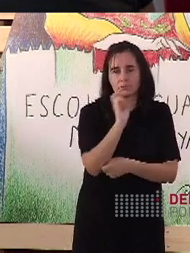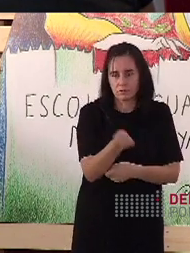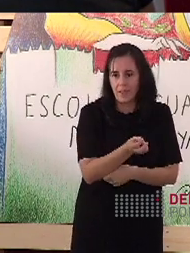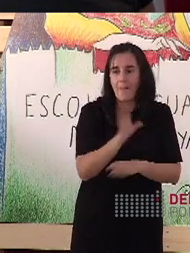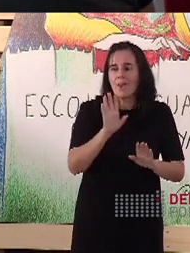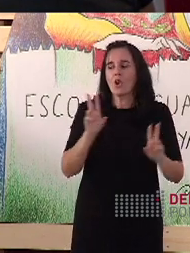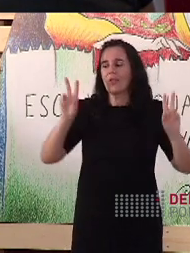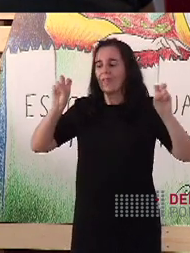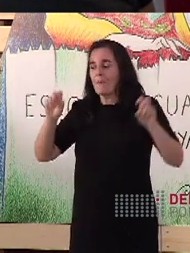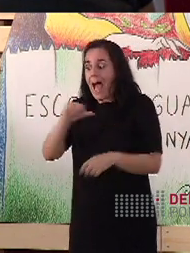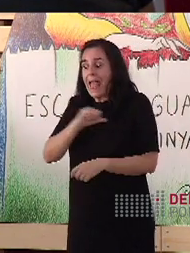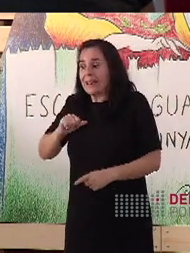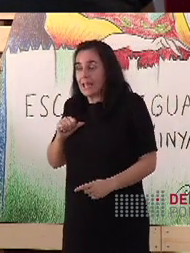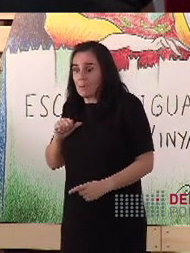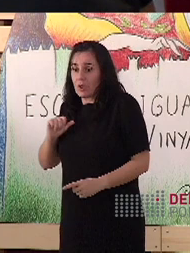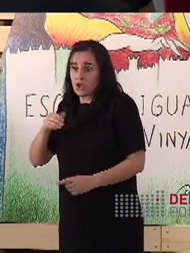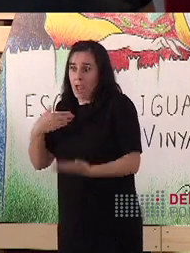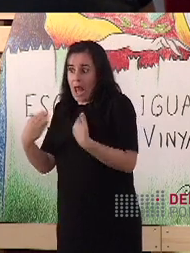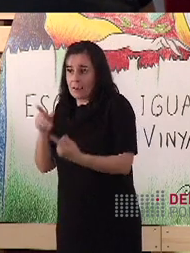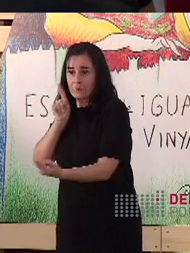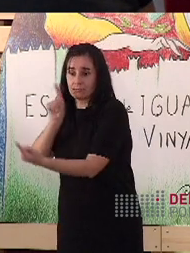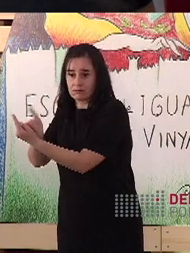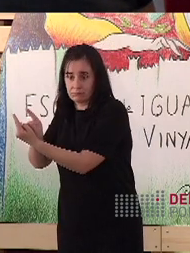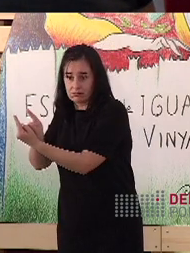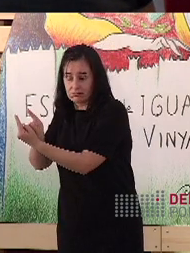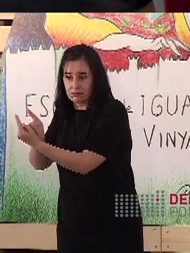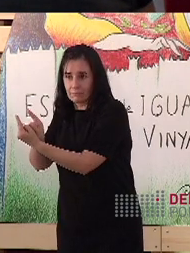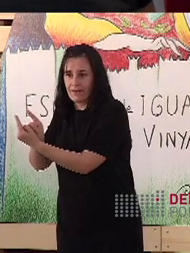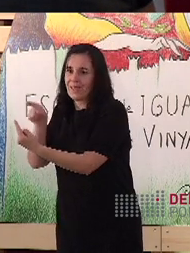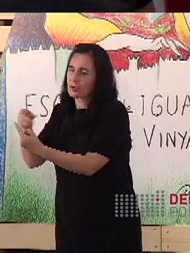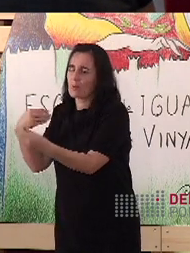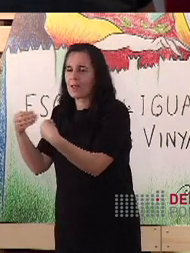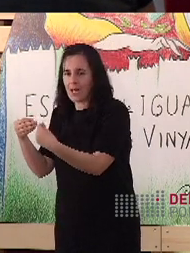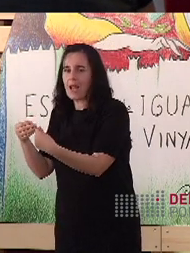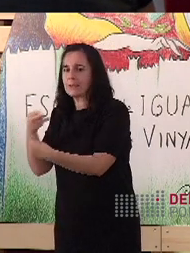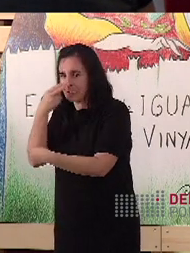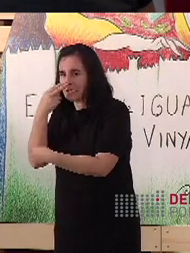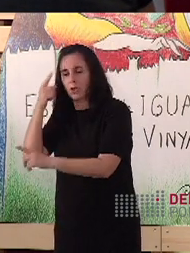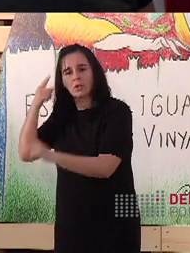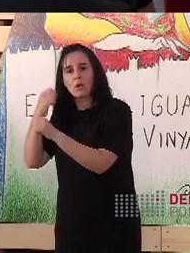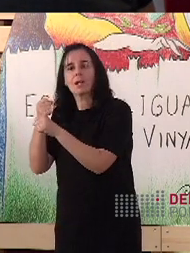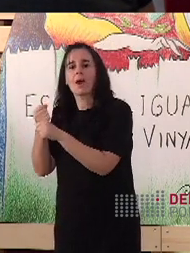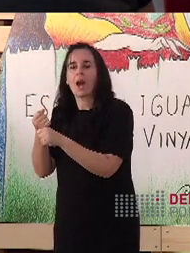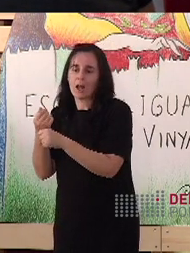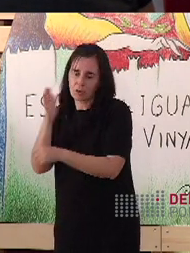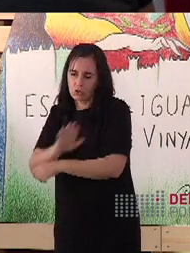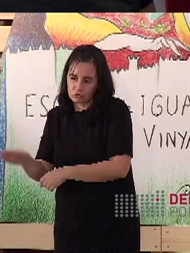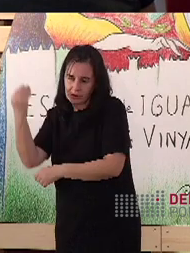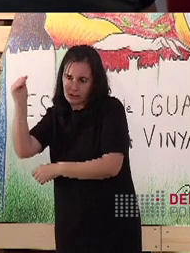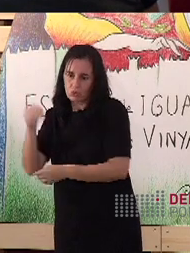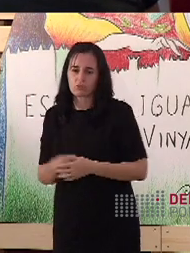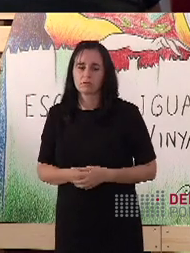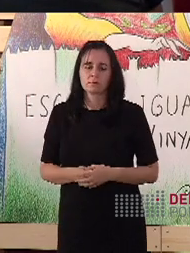ver con las relaciones interpersonales, sí creo que es un material muy maleable y muy interesante para trabajar. Lo que pasa que también es cierto